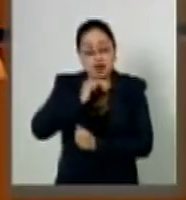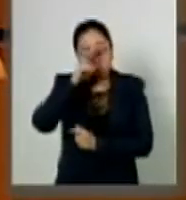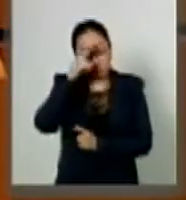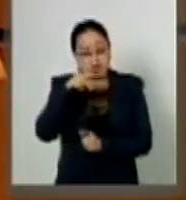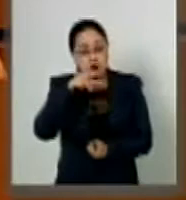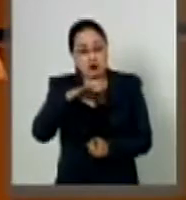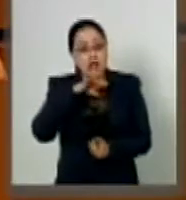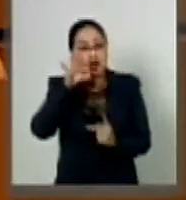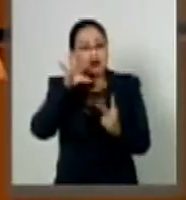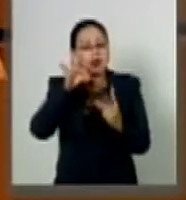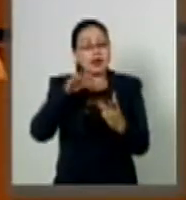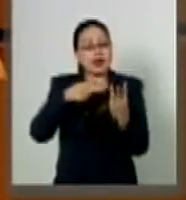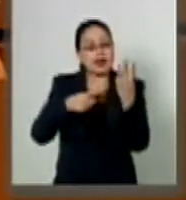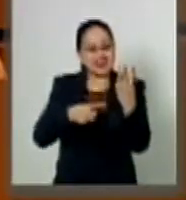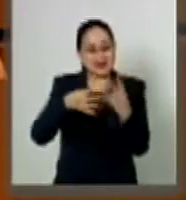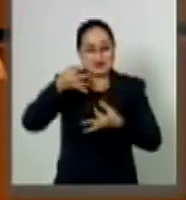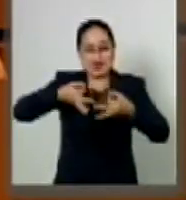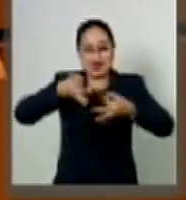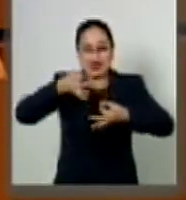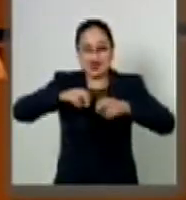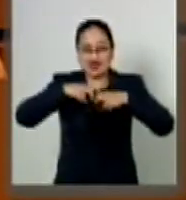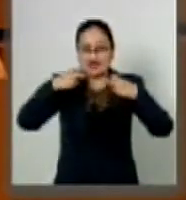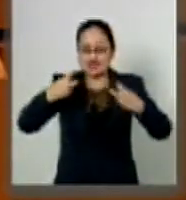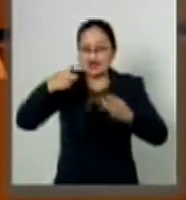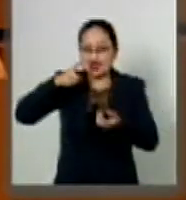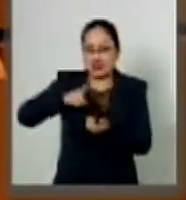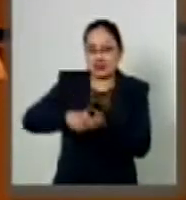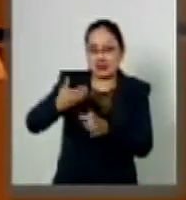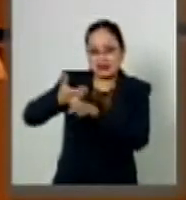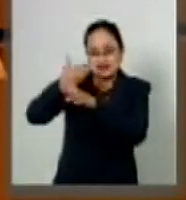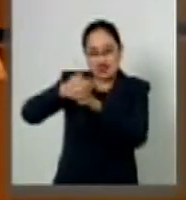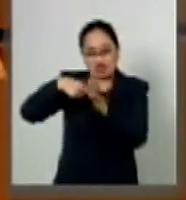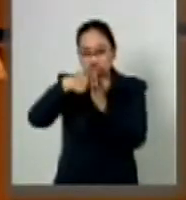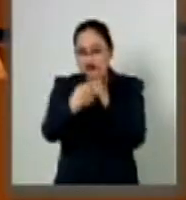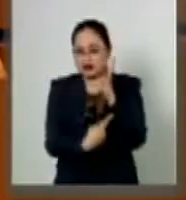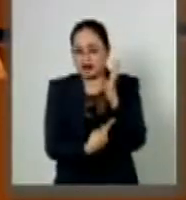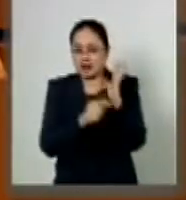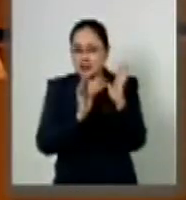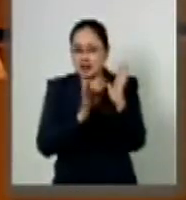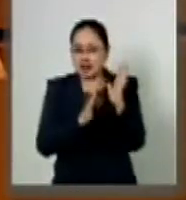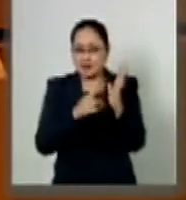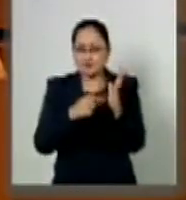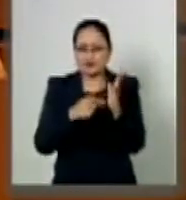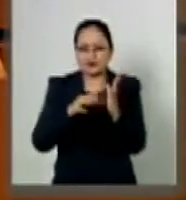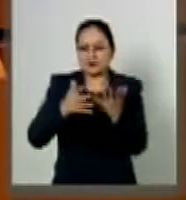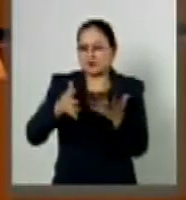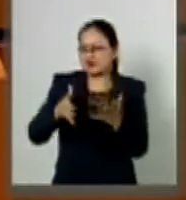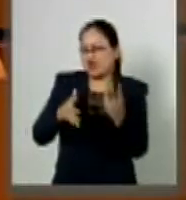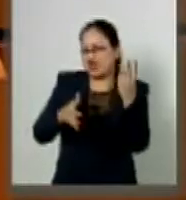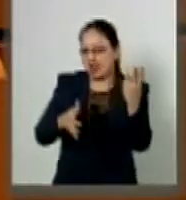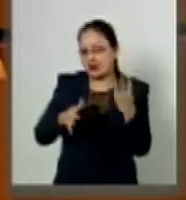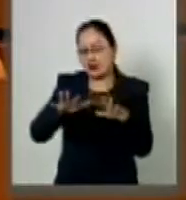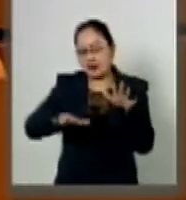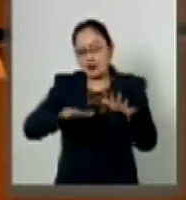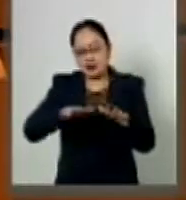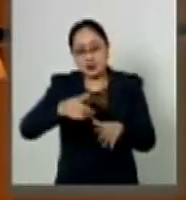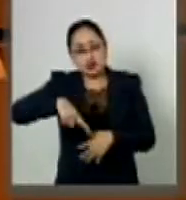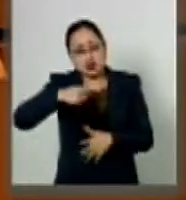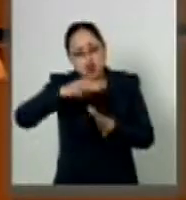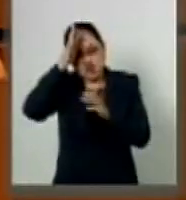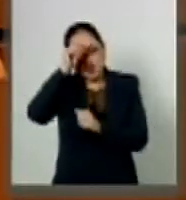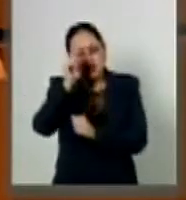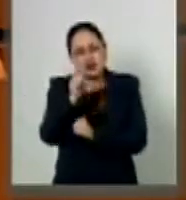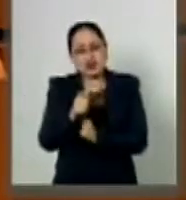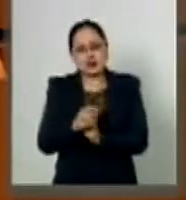tres magistrados, o los cinco en los casos de los estados, en la gran mayoría fueron tres, se tomó el acuerdo de